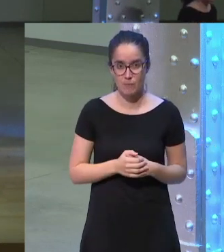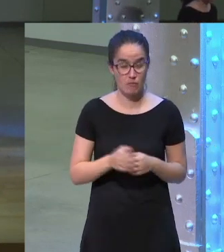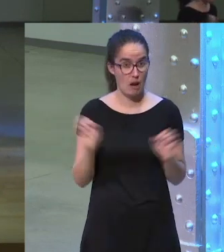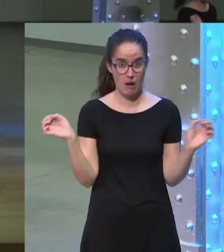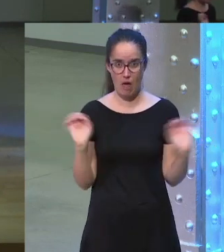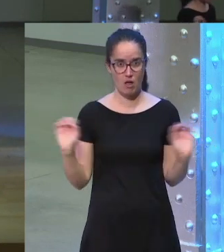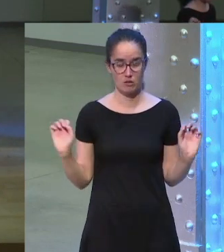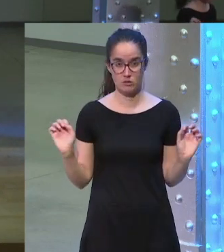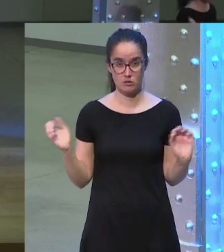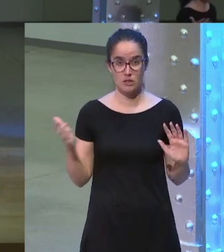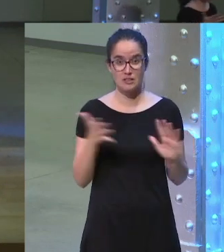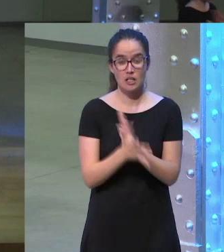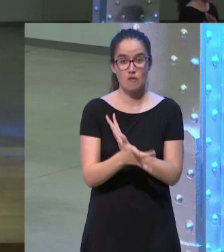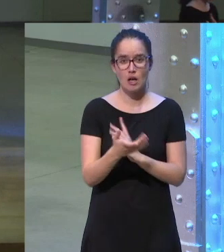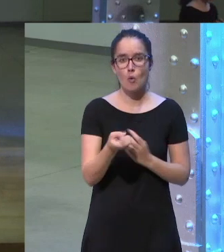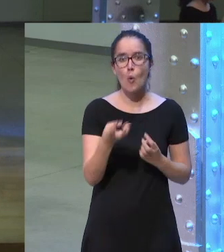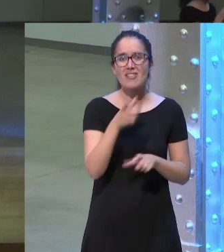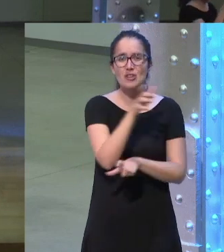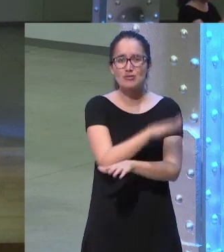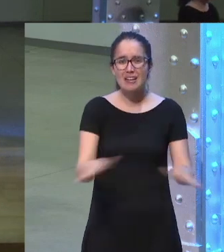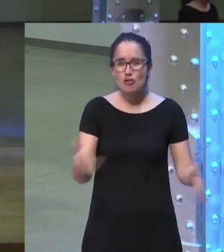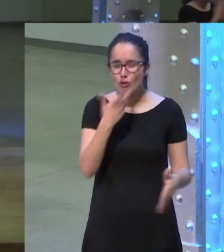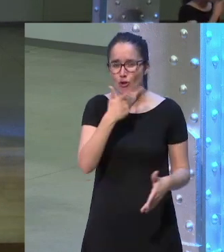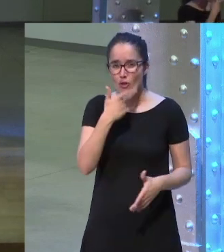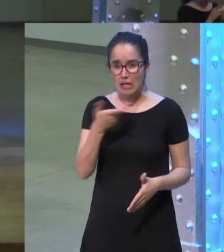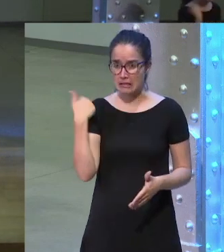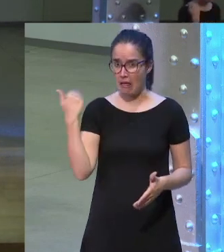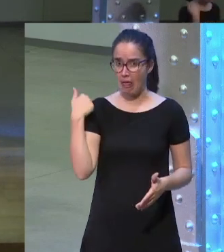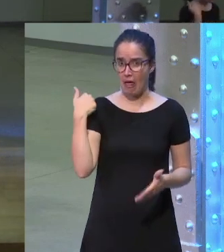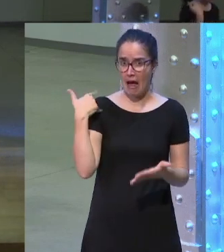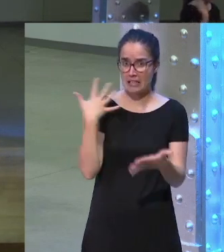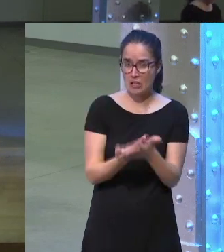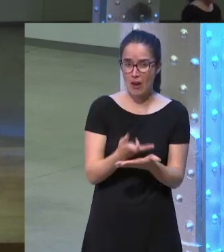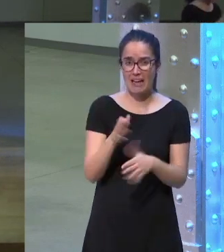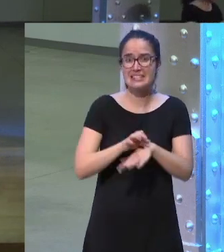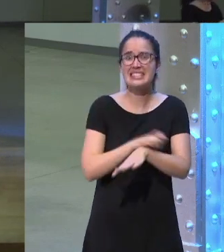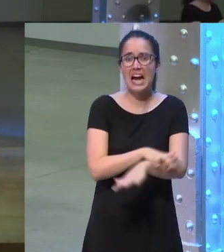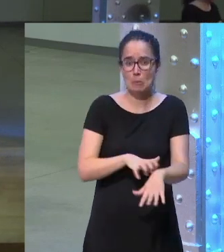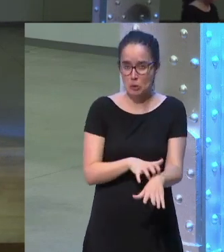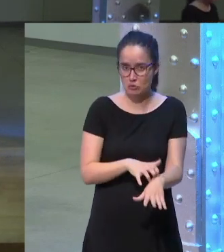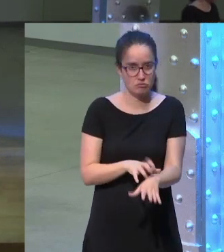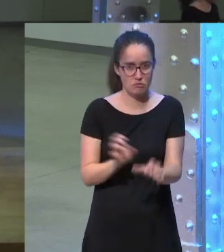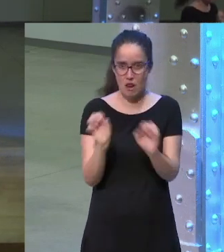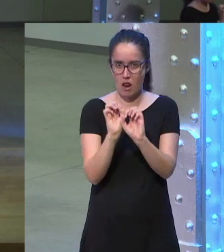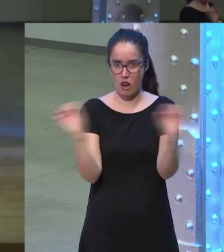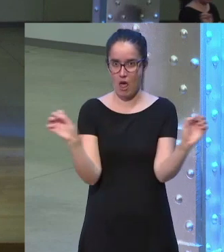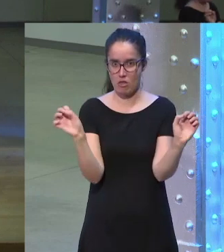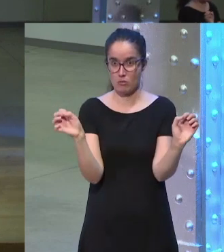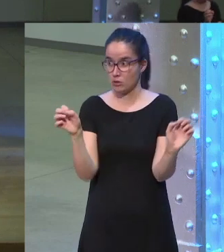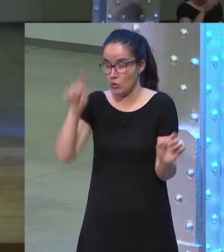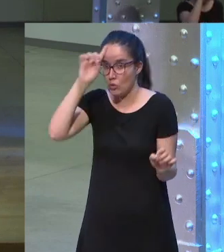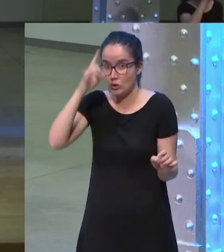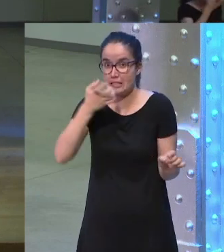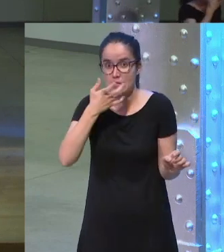Nada. O sea, ¿cuántos niños conocéis que hayan tenido sarampión en los últimos años? Ninguno. Bueno, no sé si conocéis